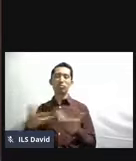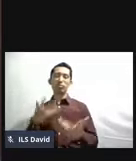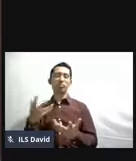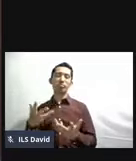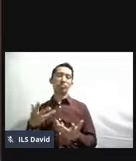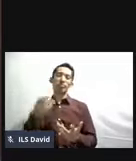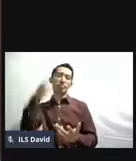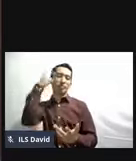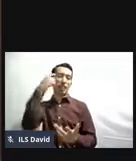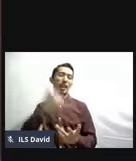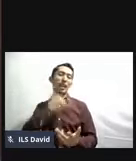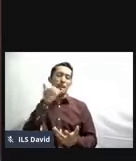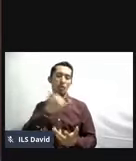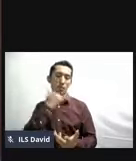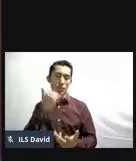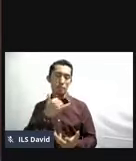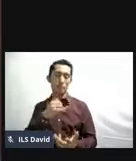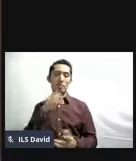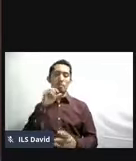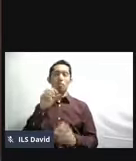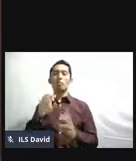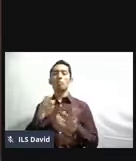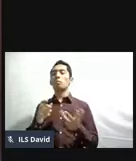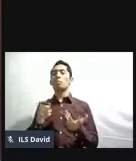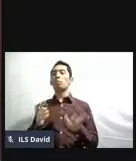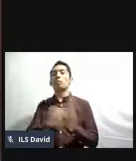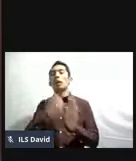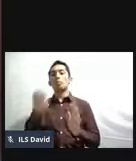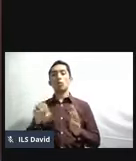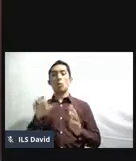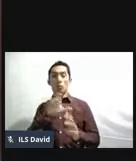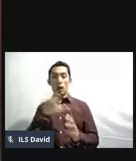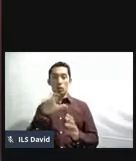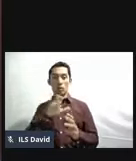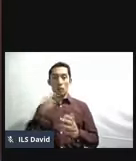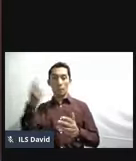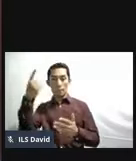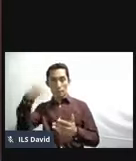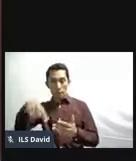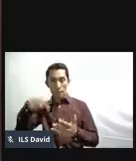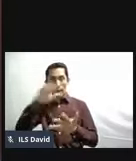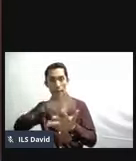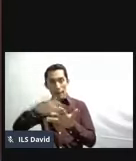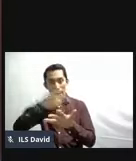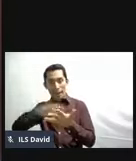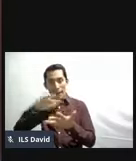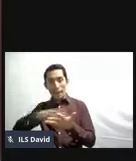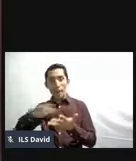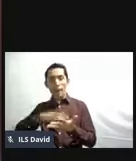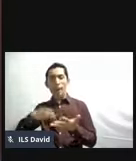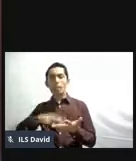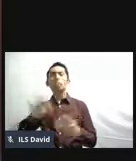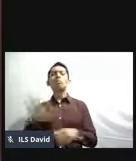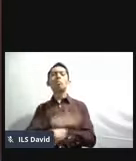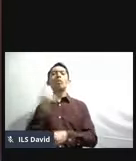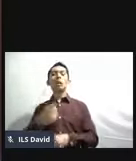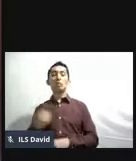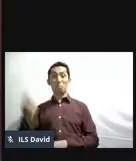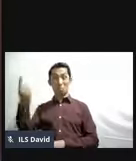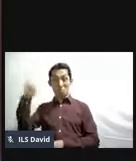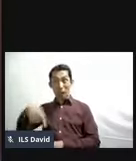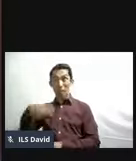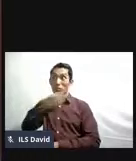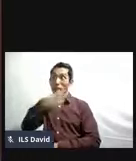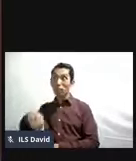que, poniendo el mismo ejemplo de la lectura, no tendríamos que leer por obligación. Eso no tiene nada que